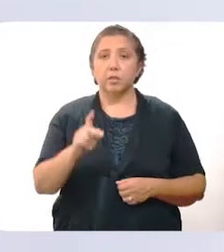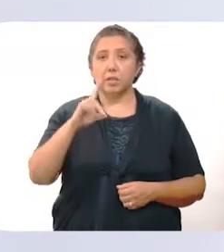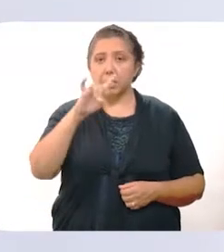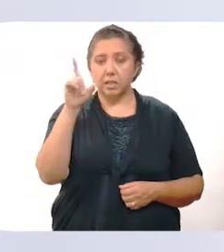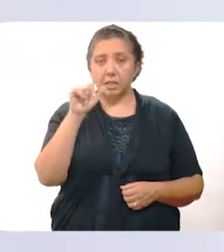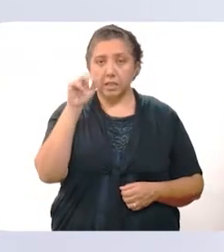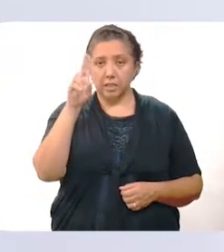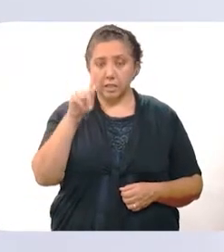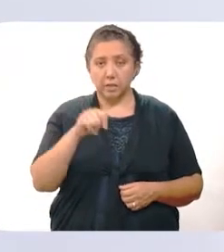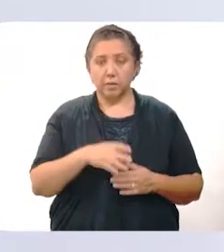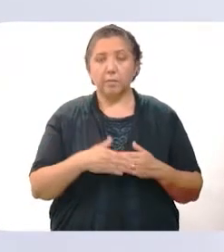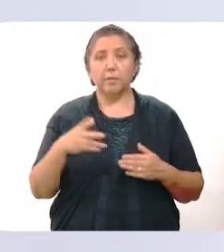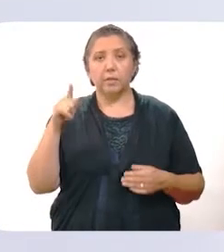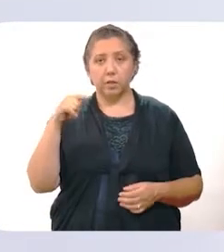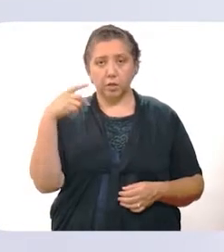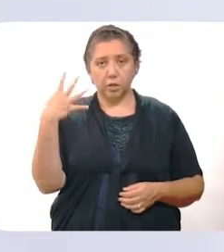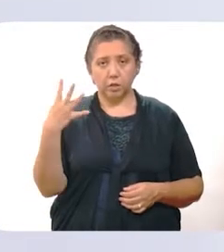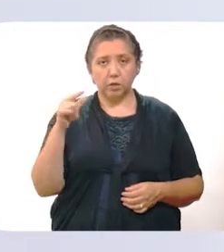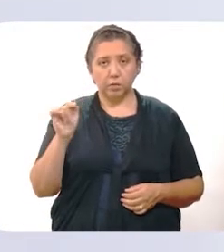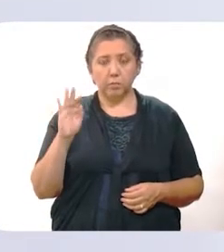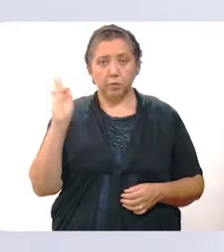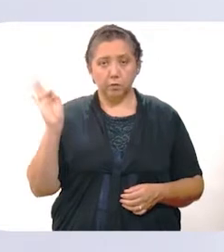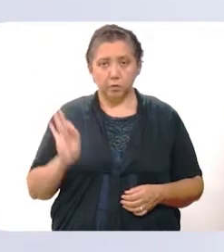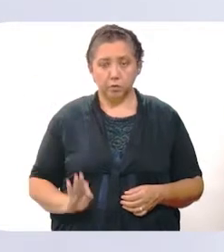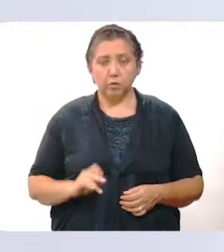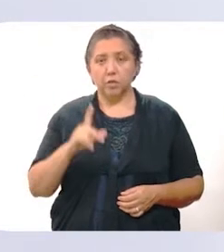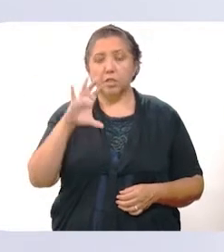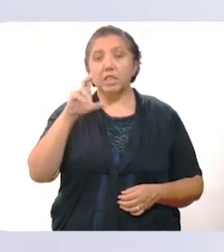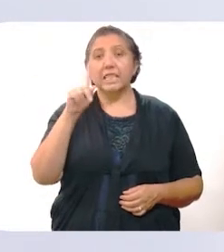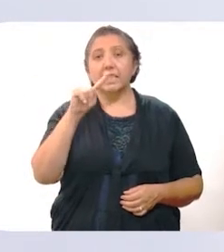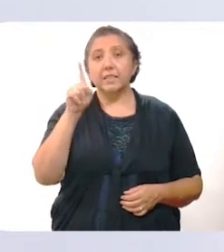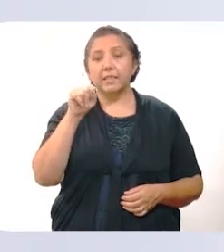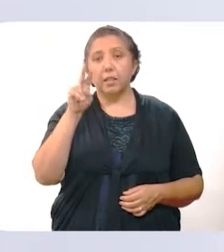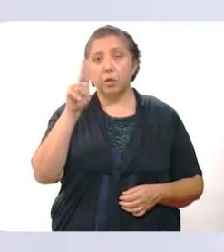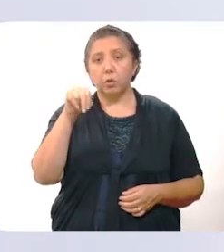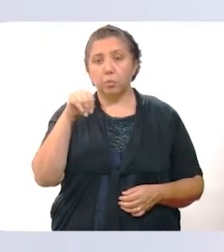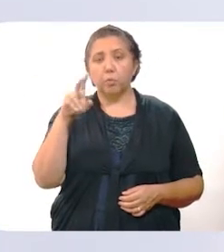de Etzán con un avance del 74%, Cinzantún